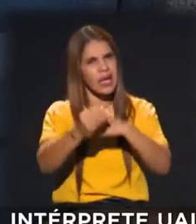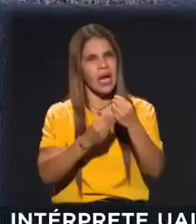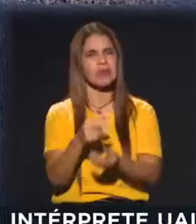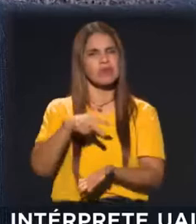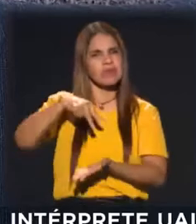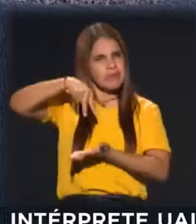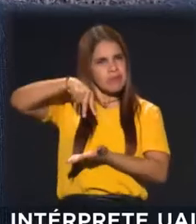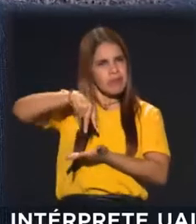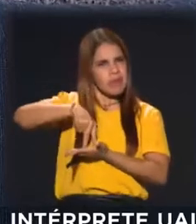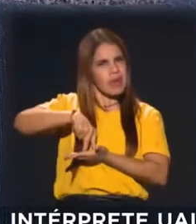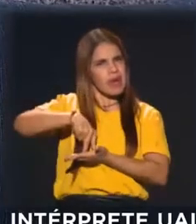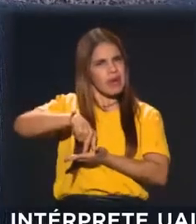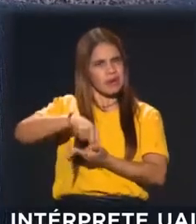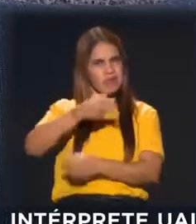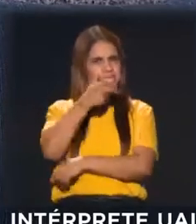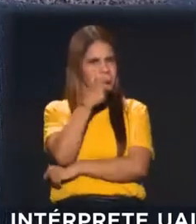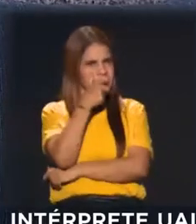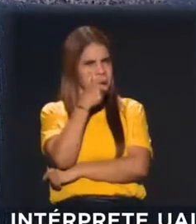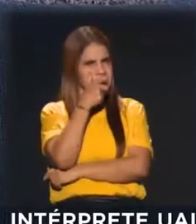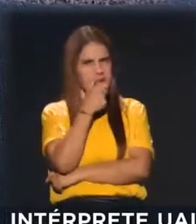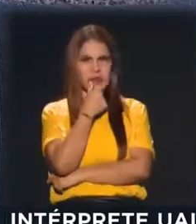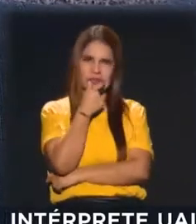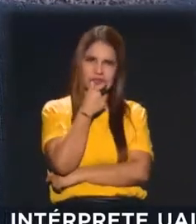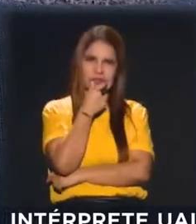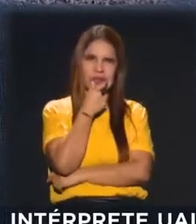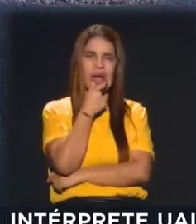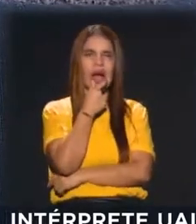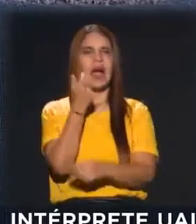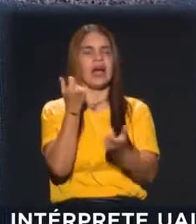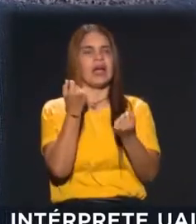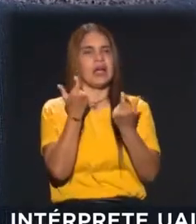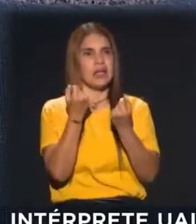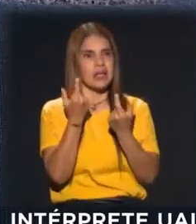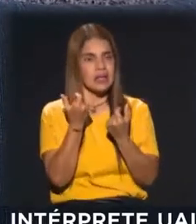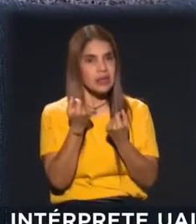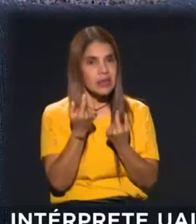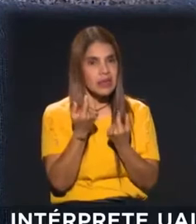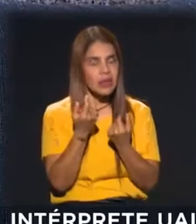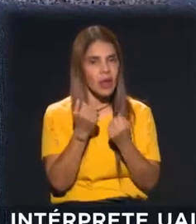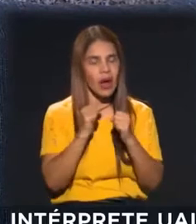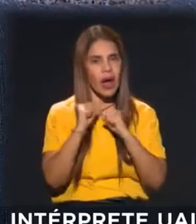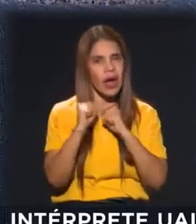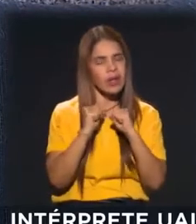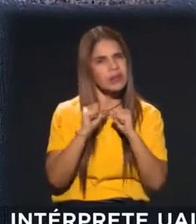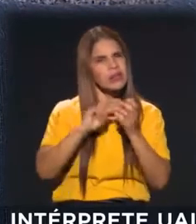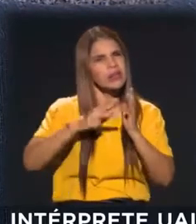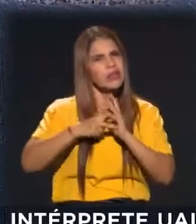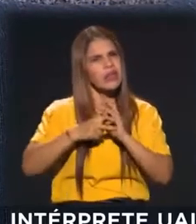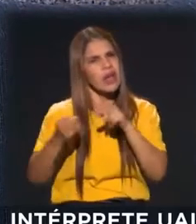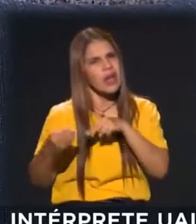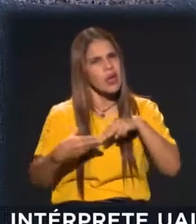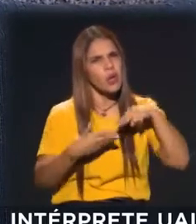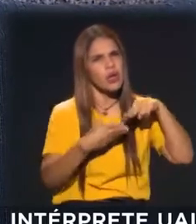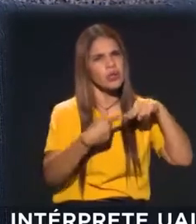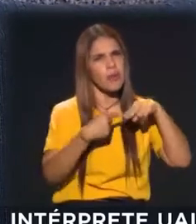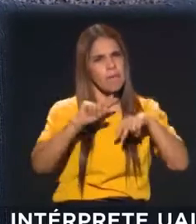paro desde un terreno completamente distinto y empiezo a comprender que el acto de educar es también